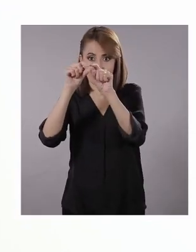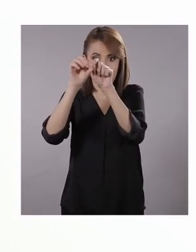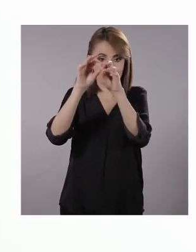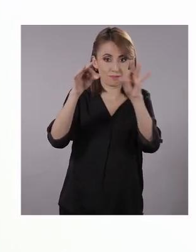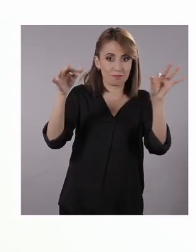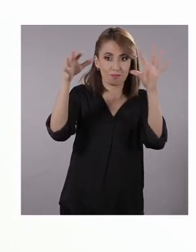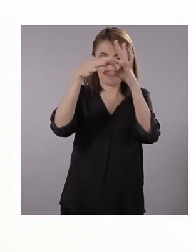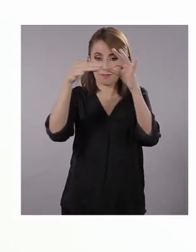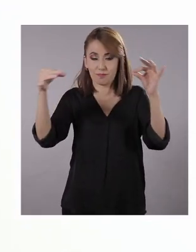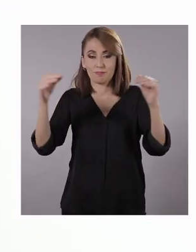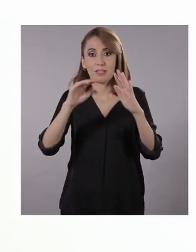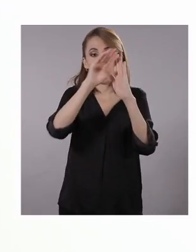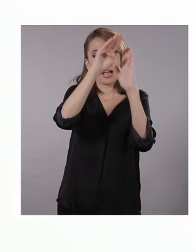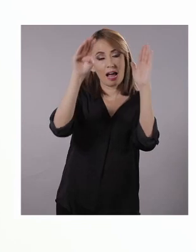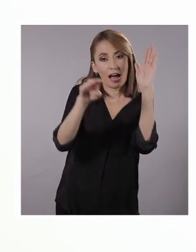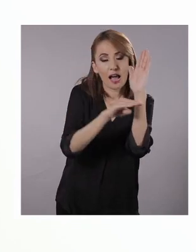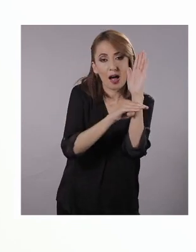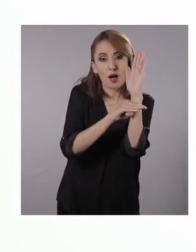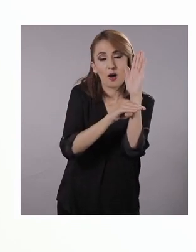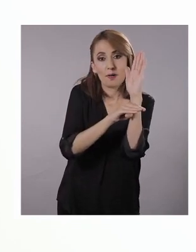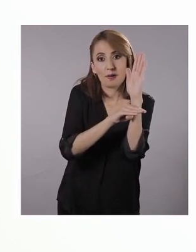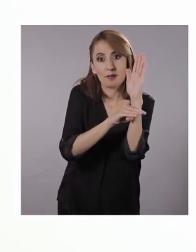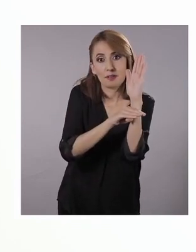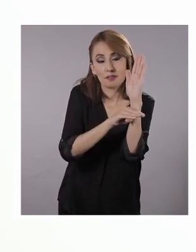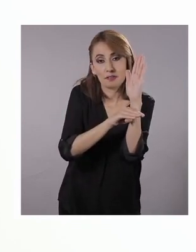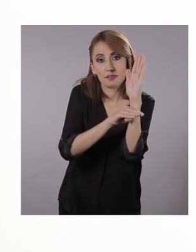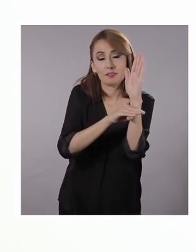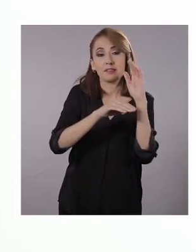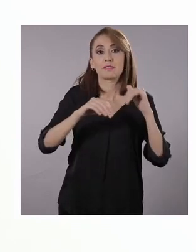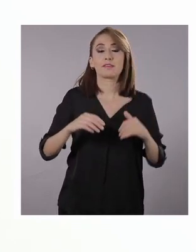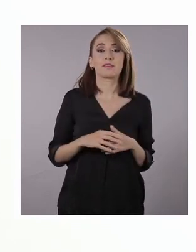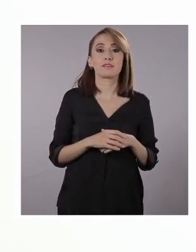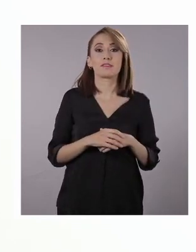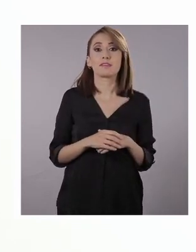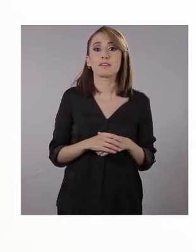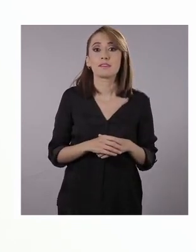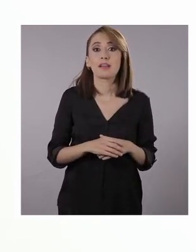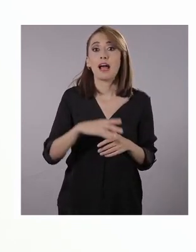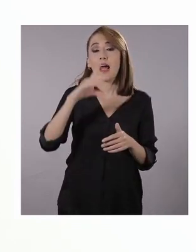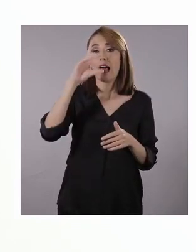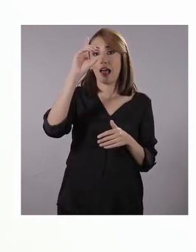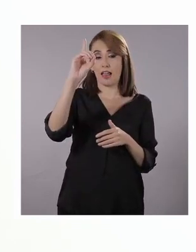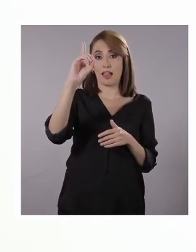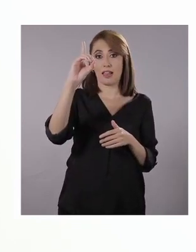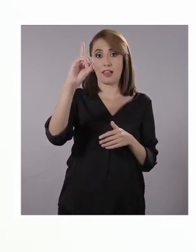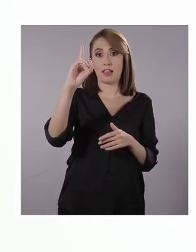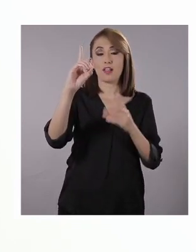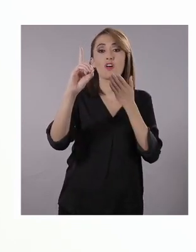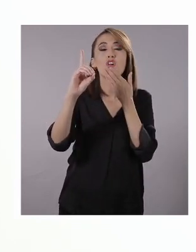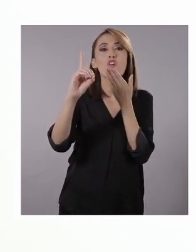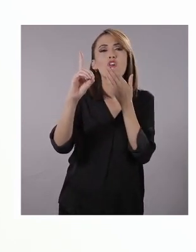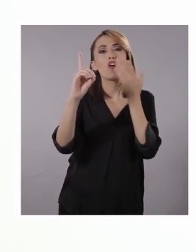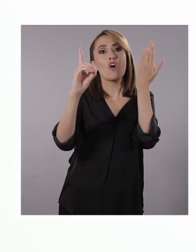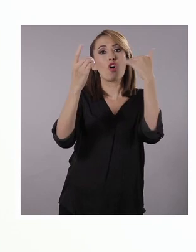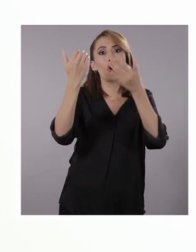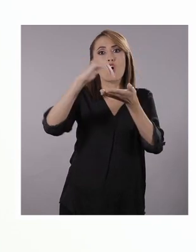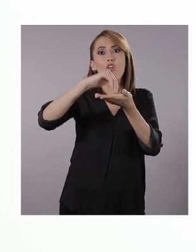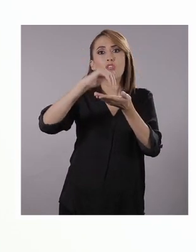Bien, ¿qué más podemos poner? ¿Qué tal si cambiamos la idea con una coma?